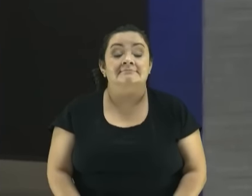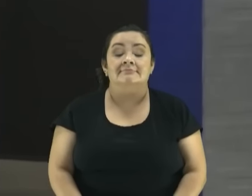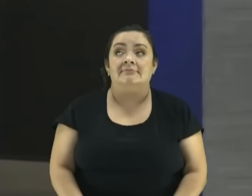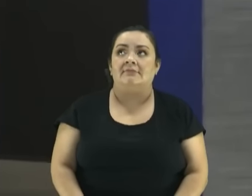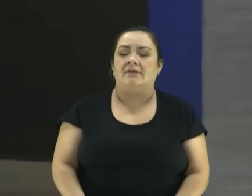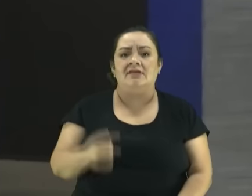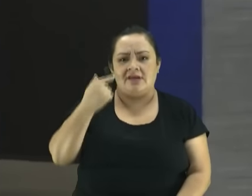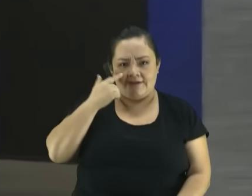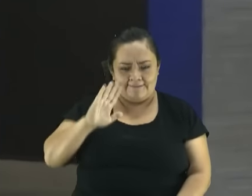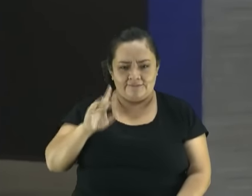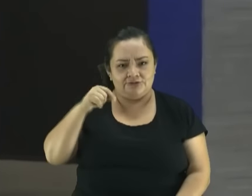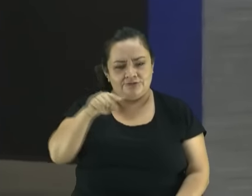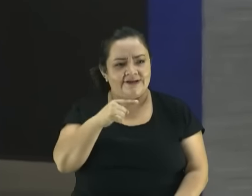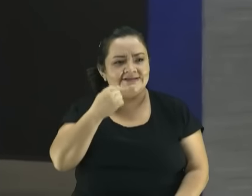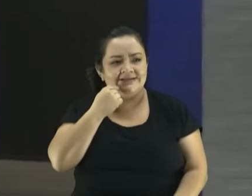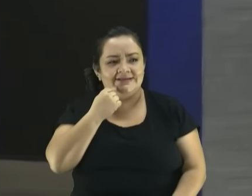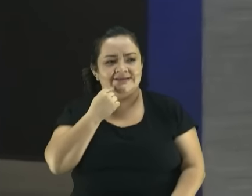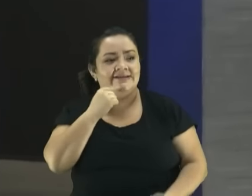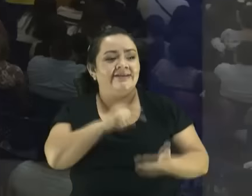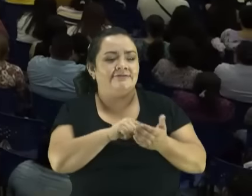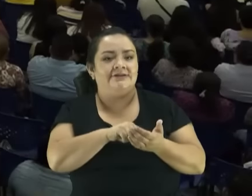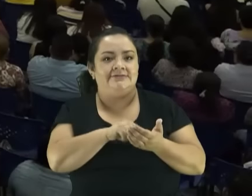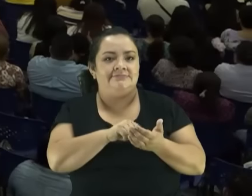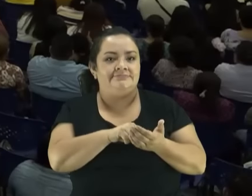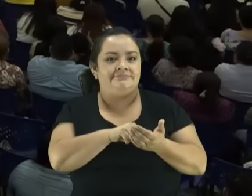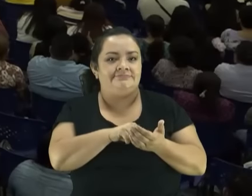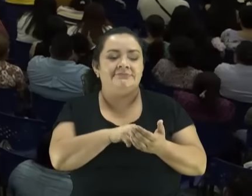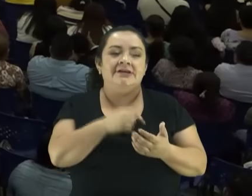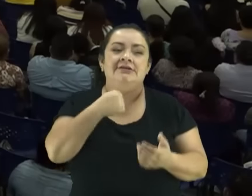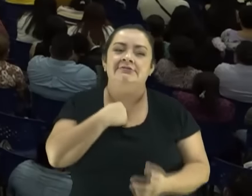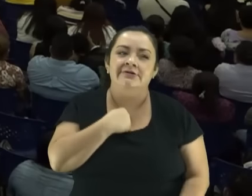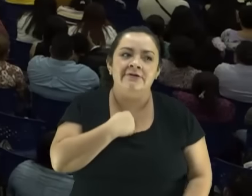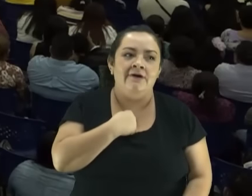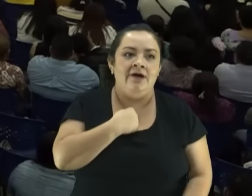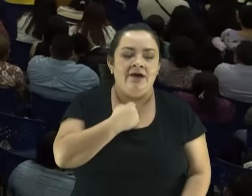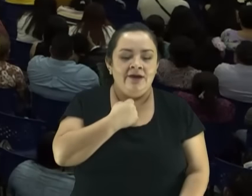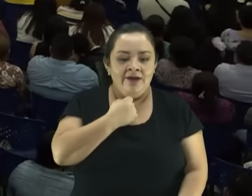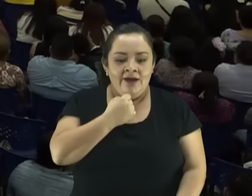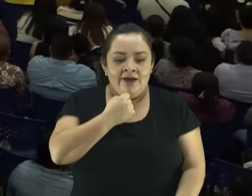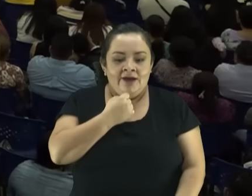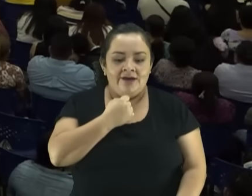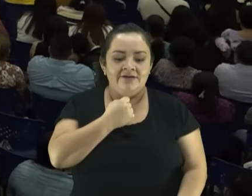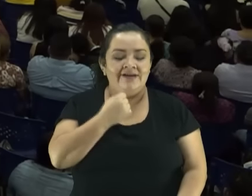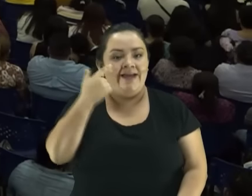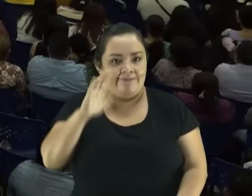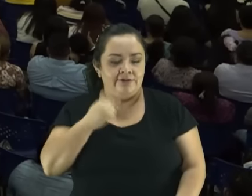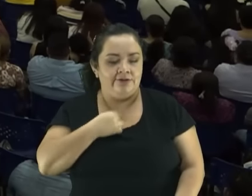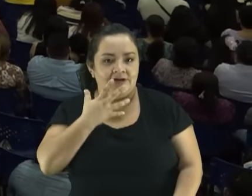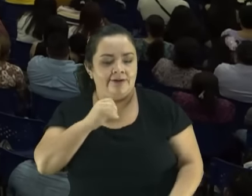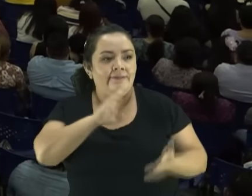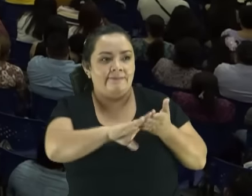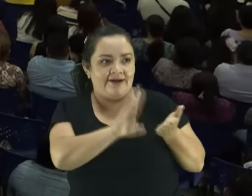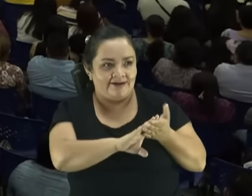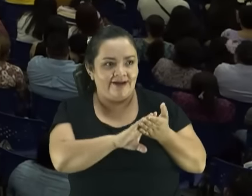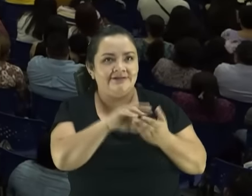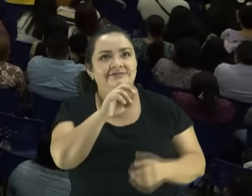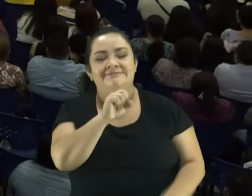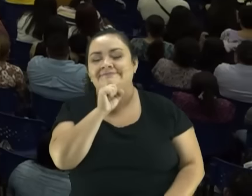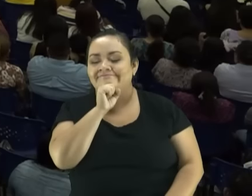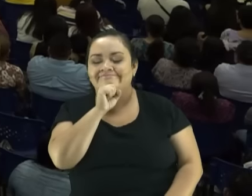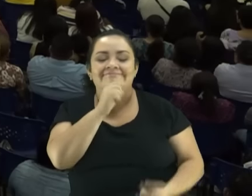cuando tú vas ante tu creedor y le dices al señor mire señor créame que no he puido reunirlo de la renta pero de los $60 que usted me